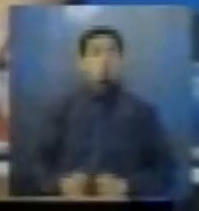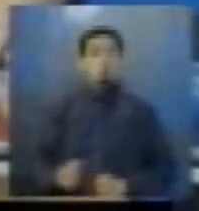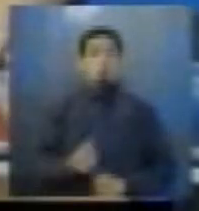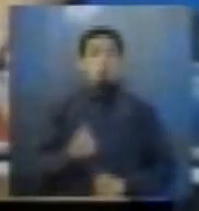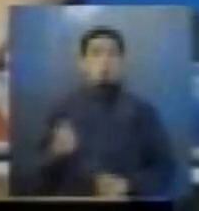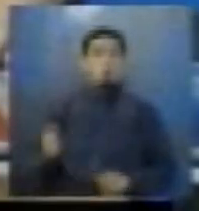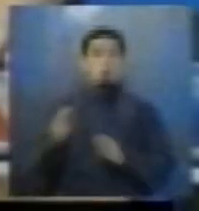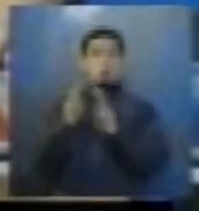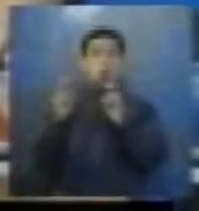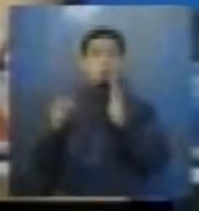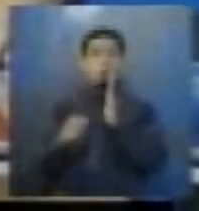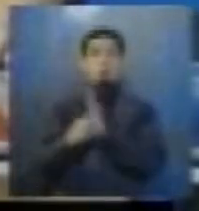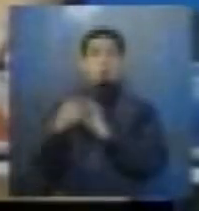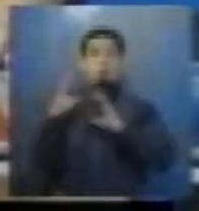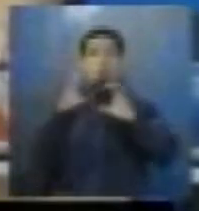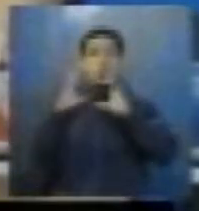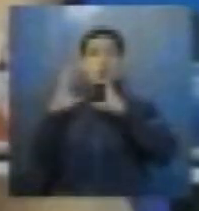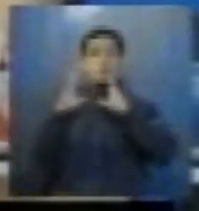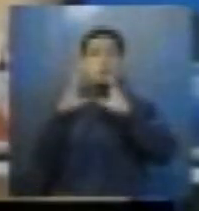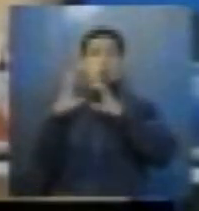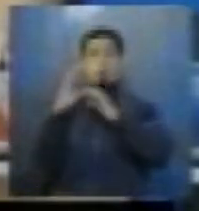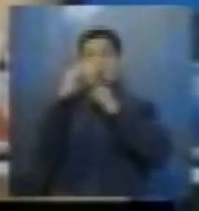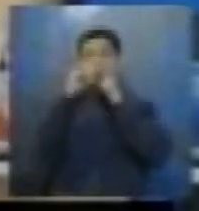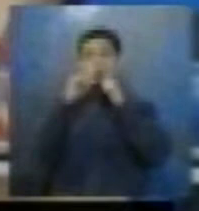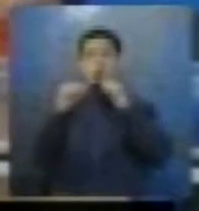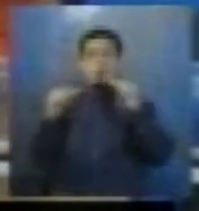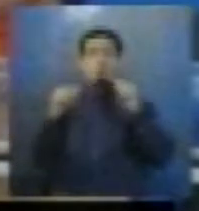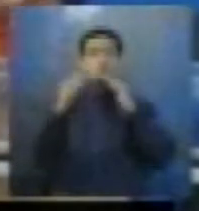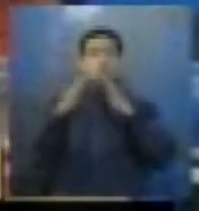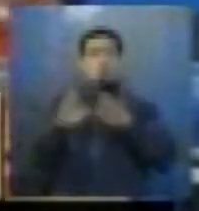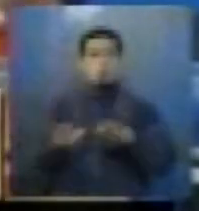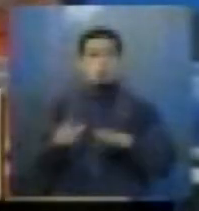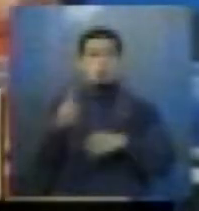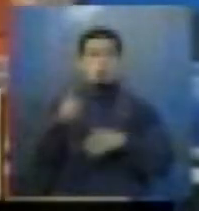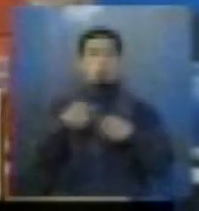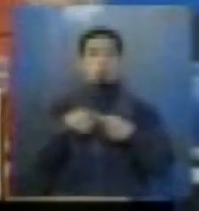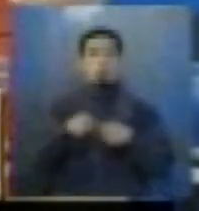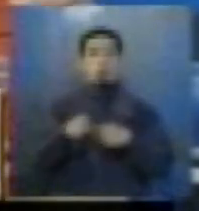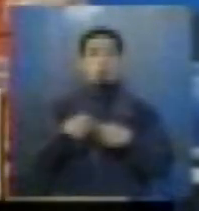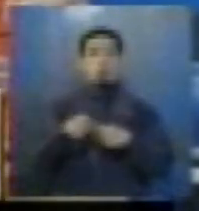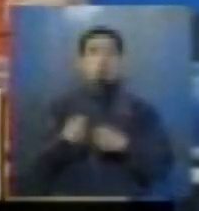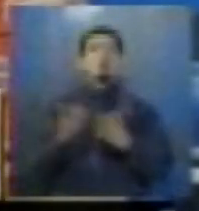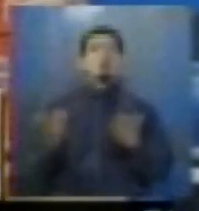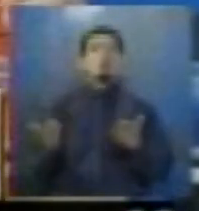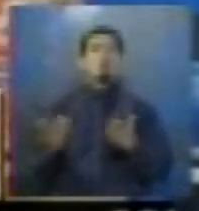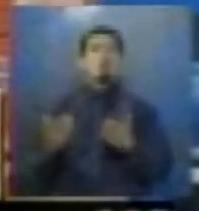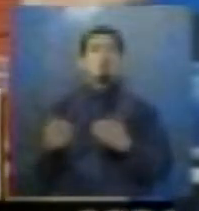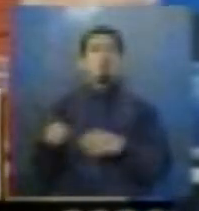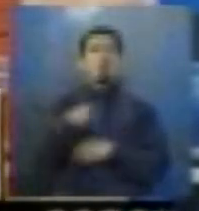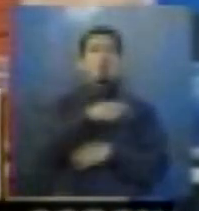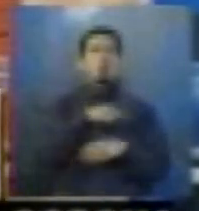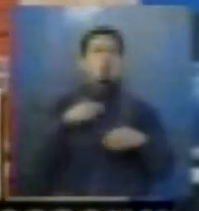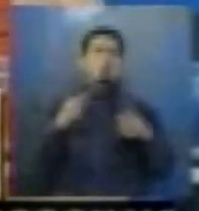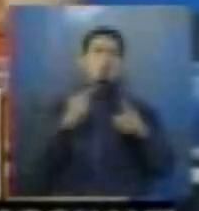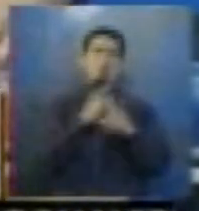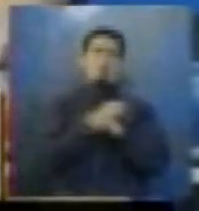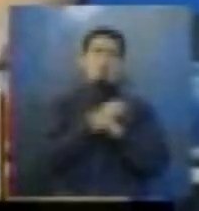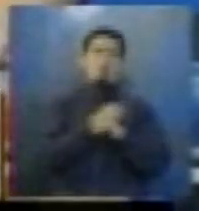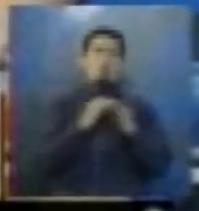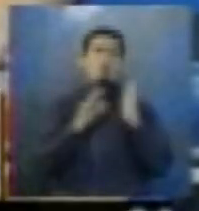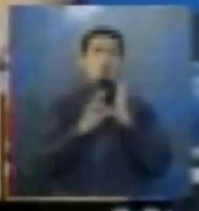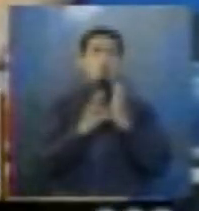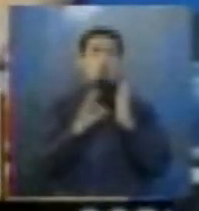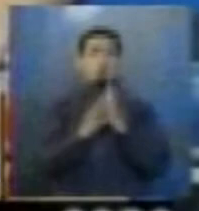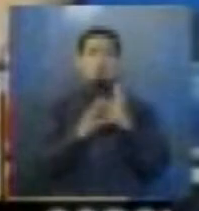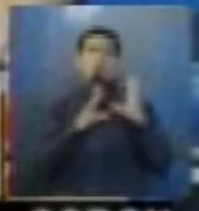Por otra parte, el Ministerio de Telecomunicaciones anunció la realización de un taller para combatir el uso de herramientas digitales en las campañas